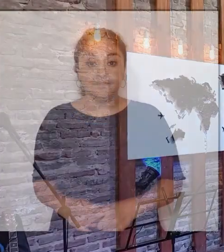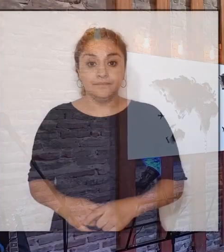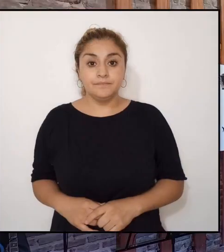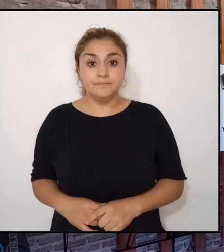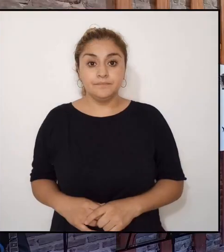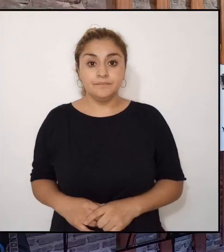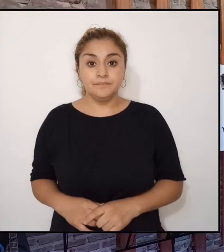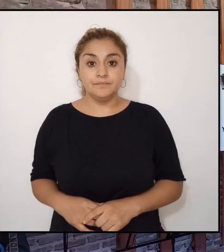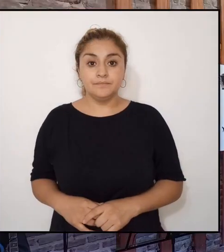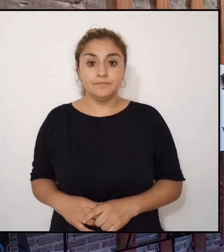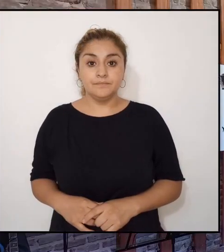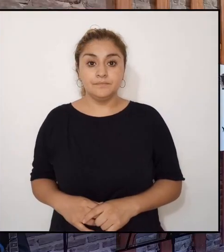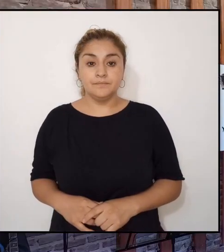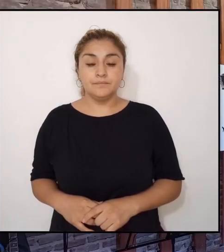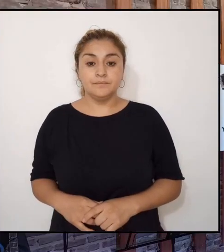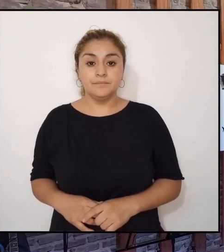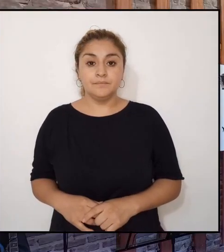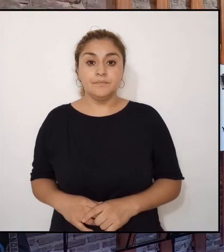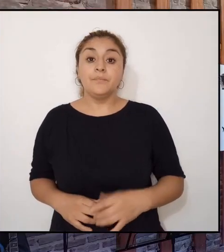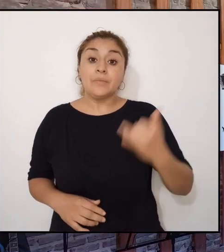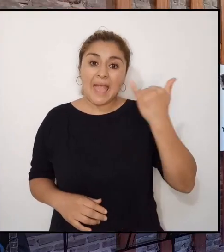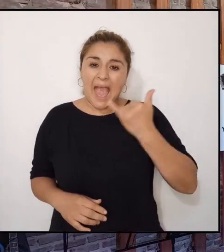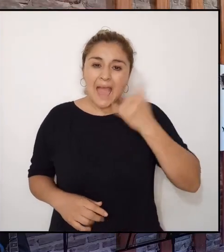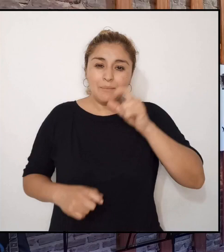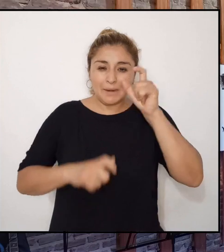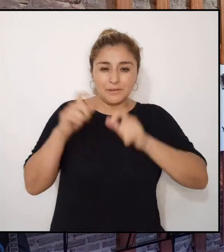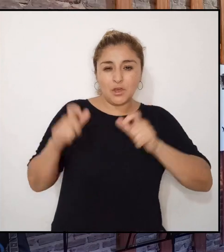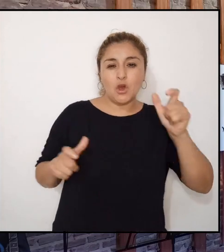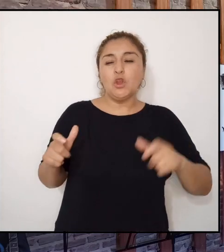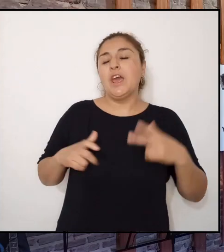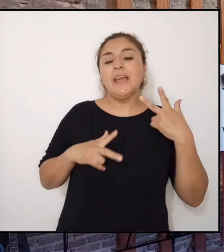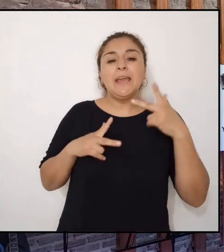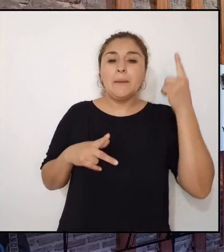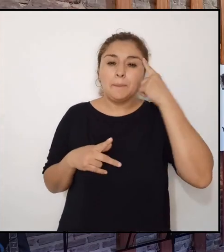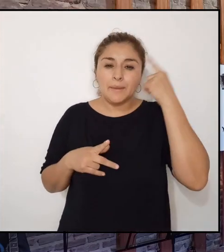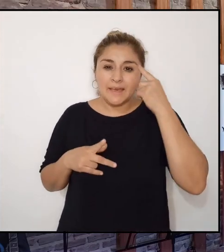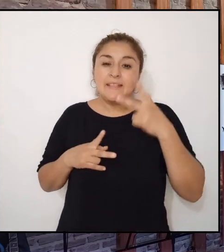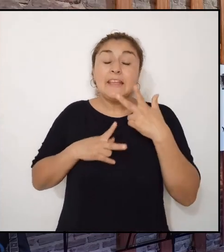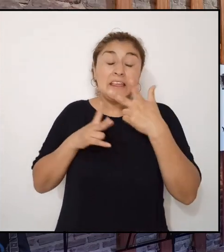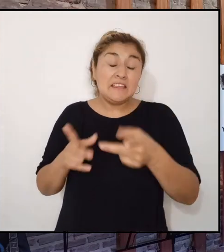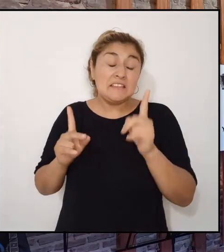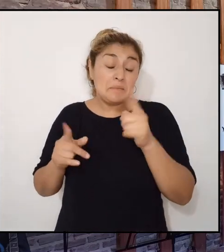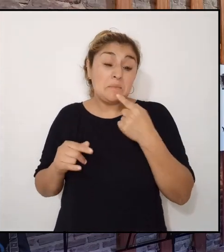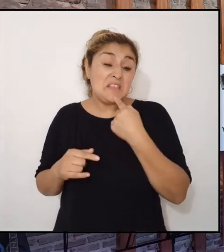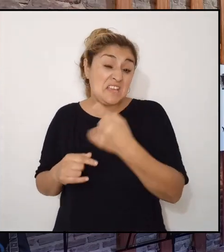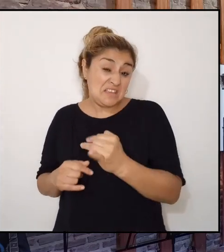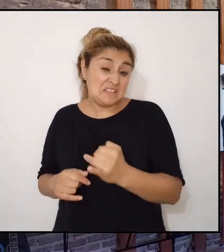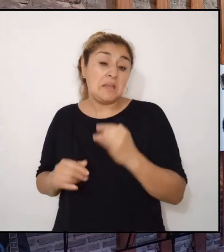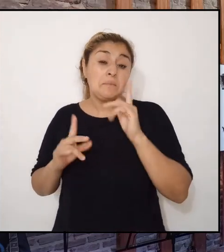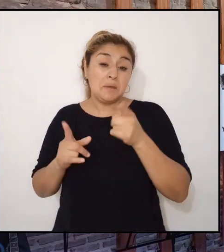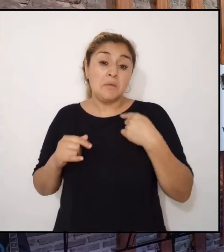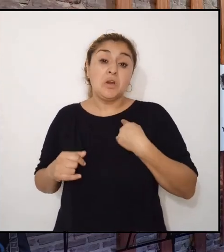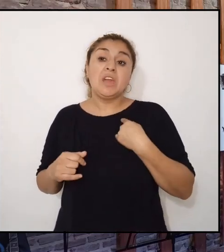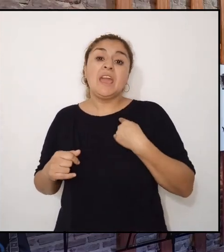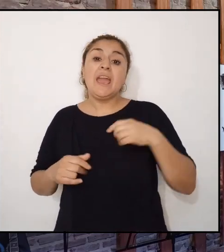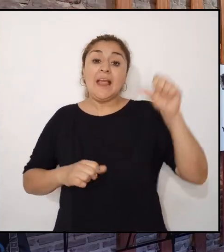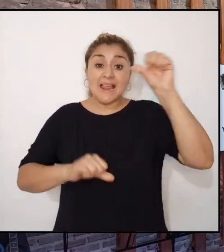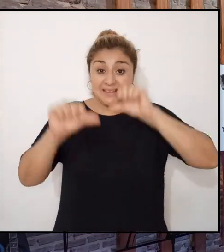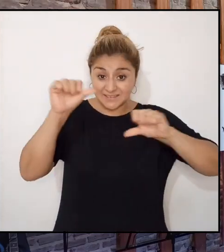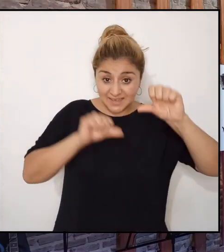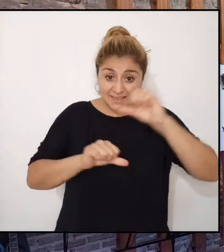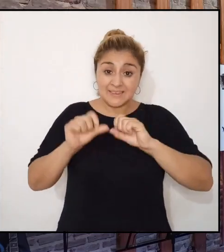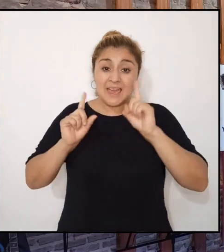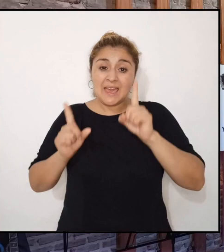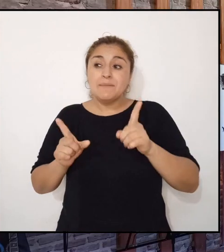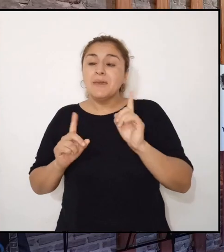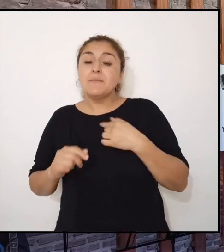Ahora, pero no es que dice, no, pero la Biblia y la ciencia no pueden estar juntos. Yo les voy a decir algo, hermano, eso es un mito que lamentablemente también a veces está